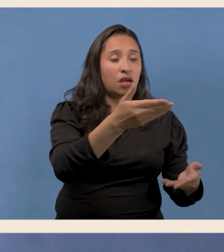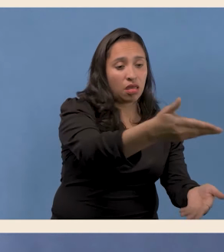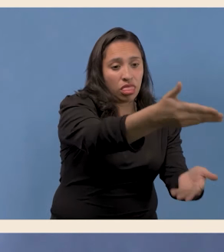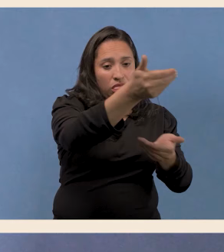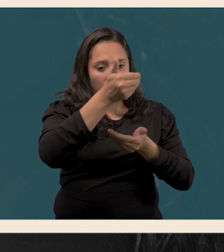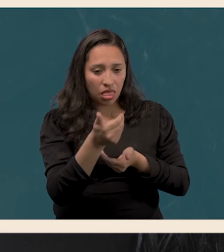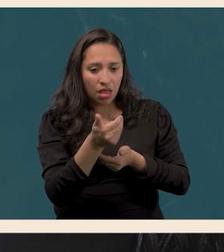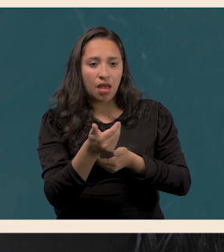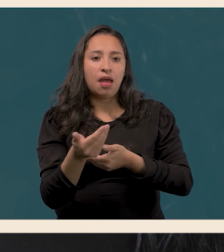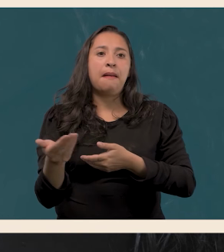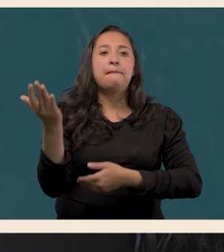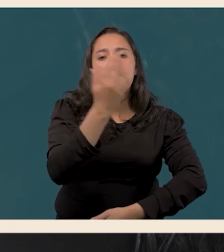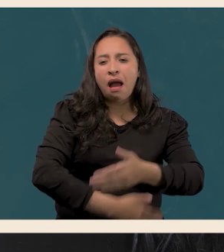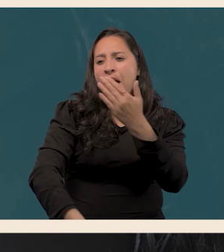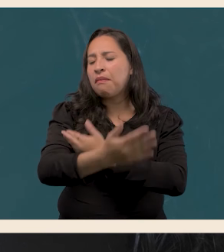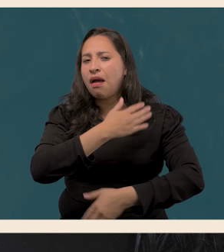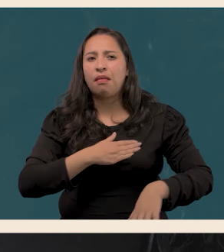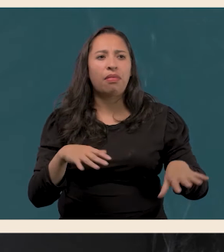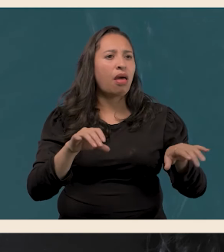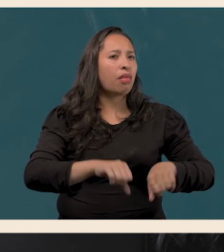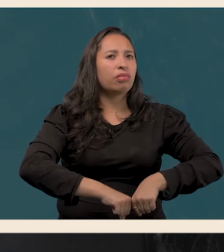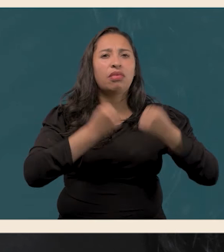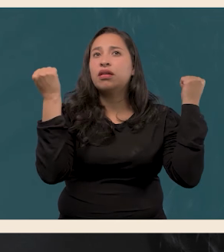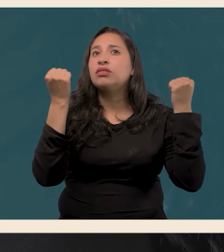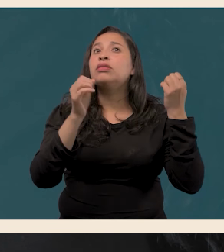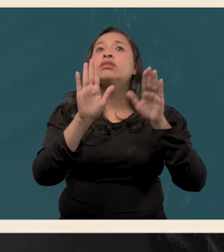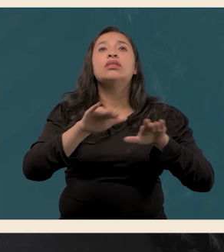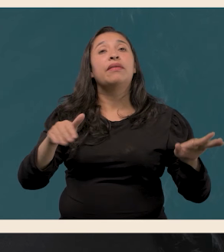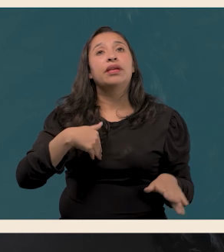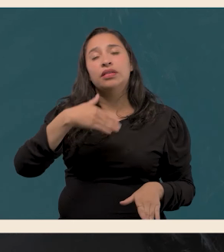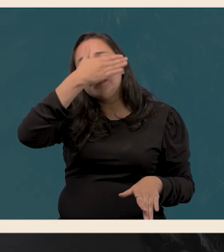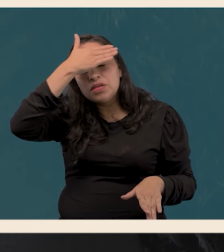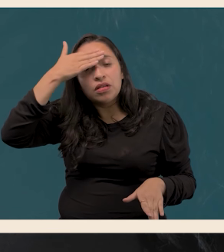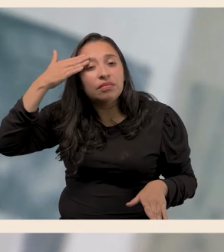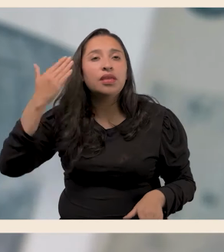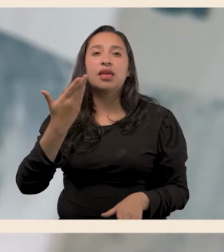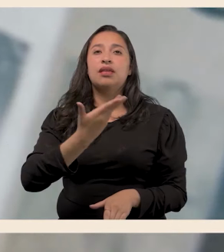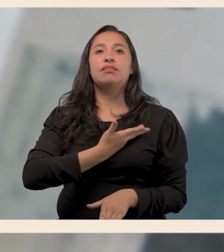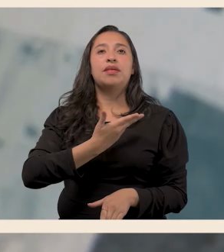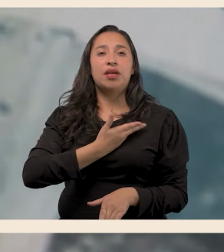Vueltos nada. Y a veces se olvidan de que nosotros existimos.